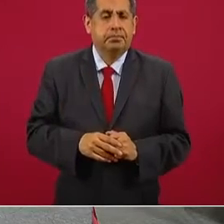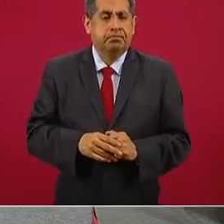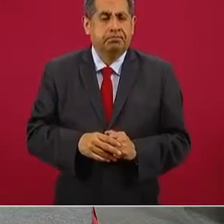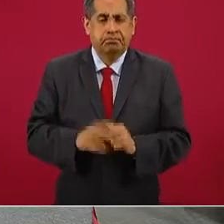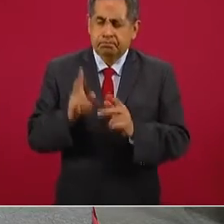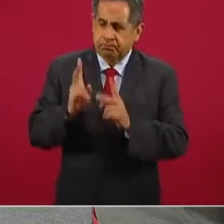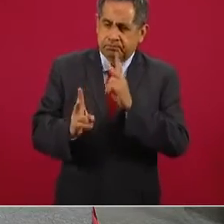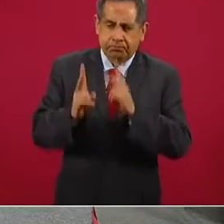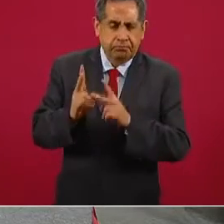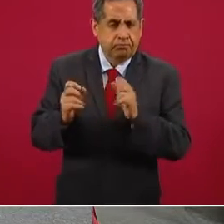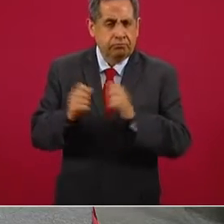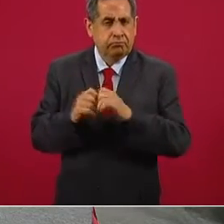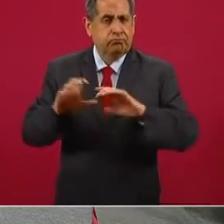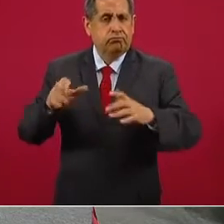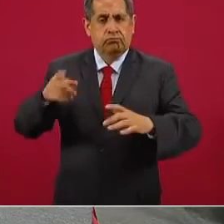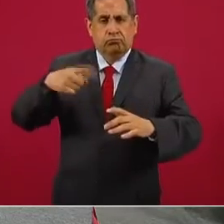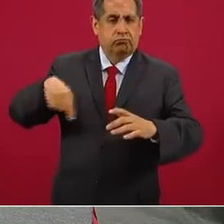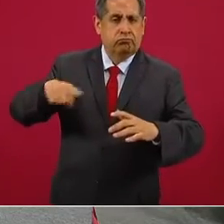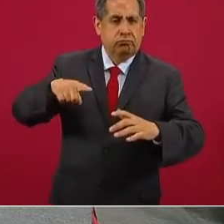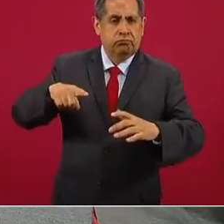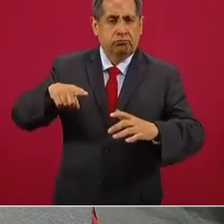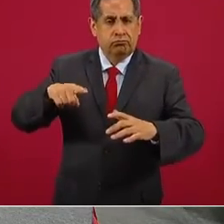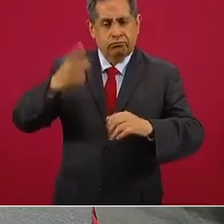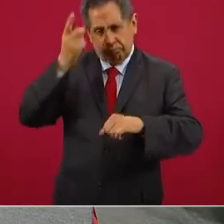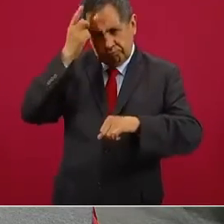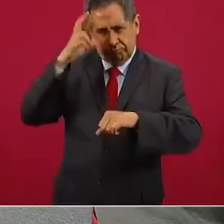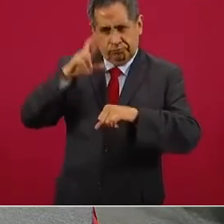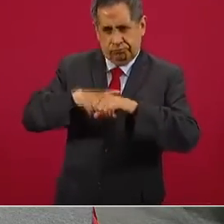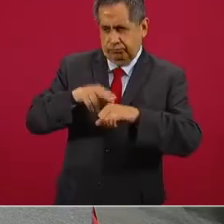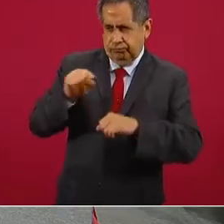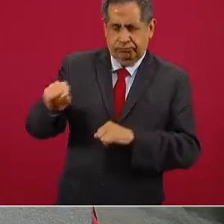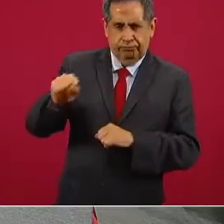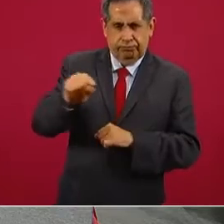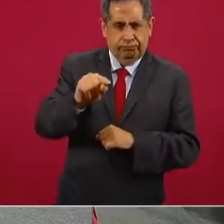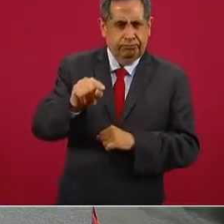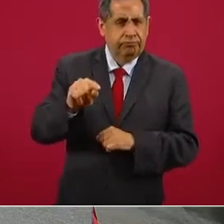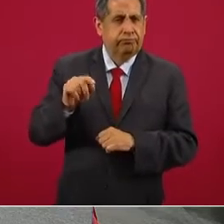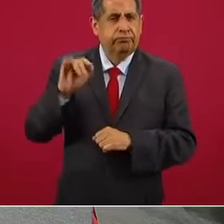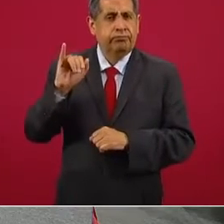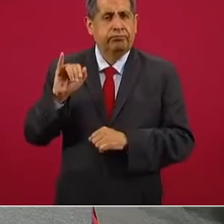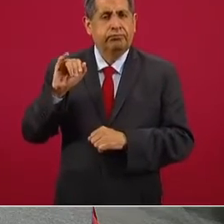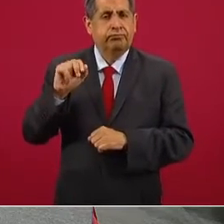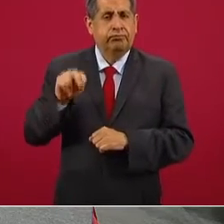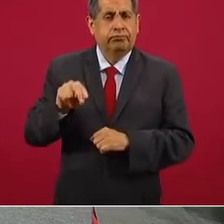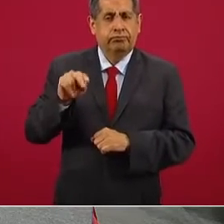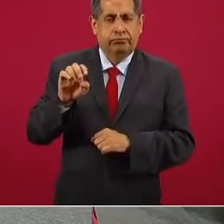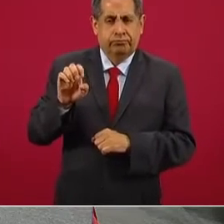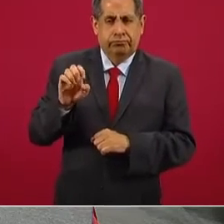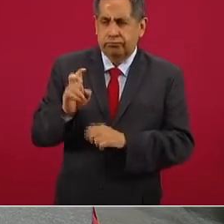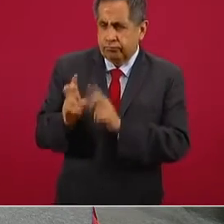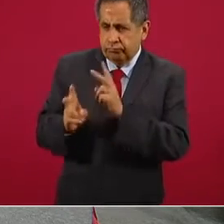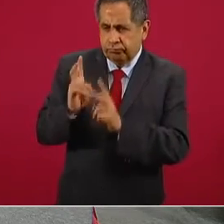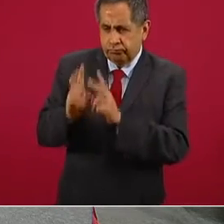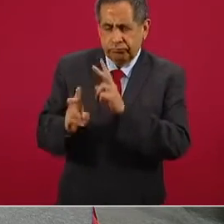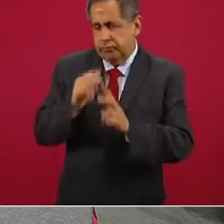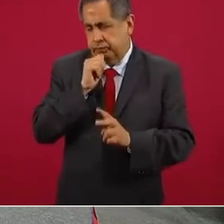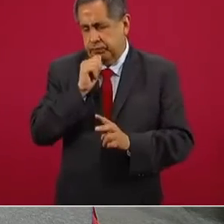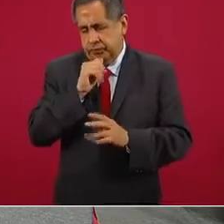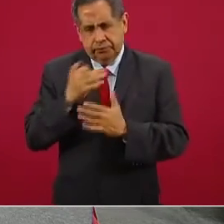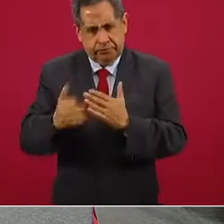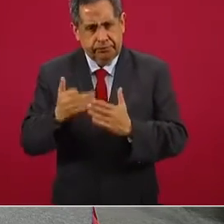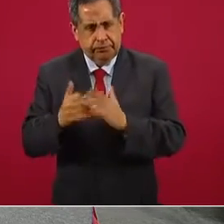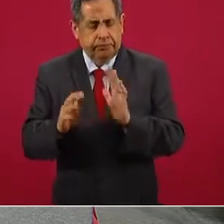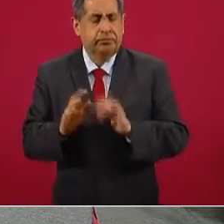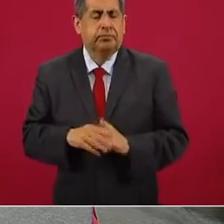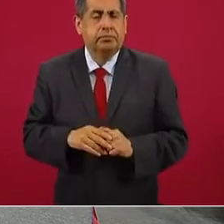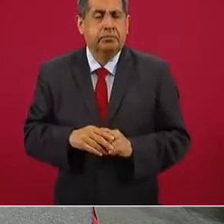hablar con los directivos del Instituto Electoral en